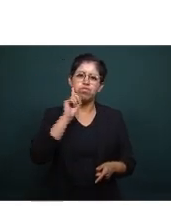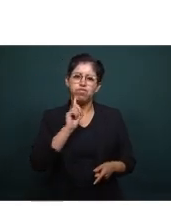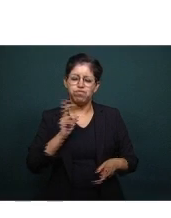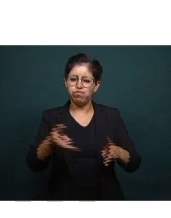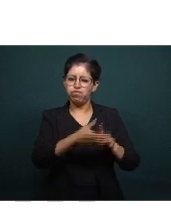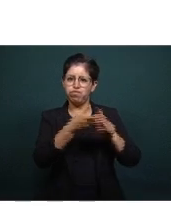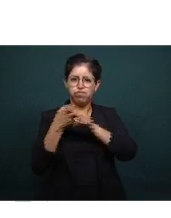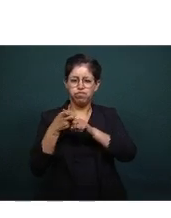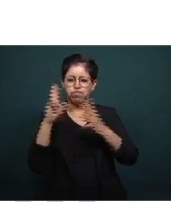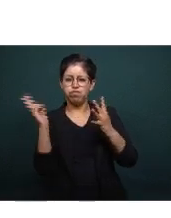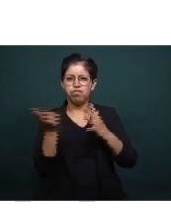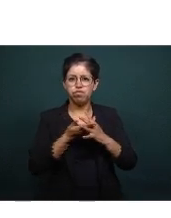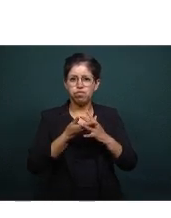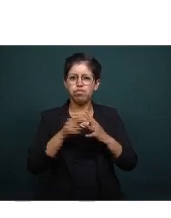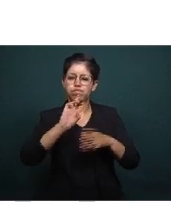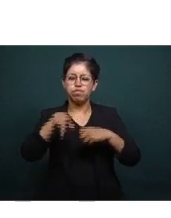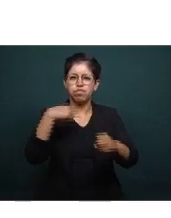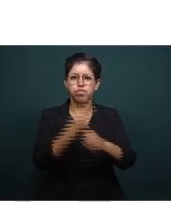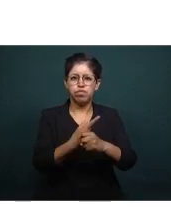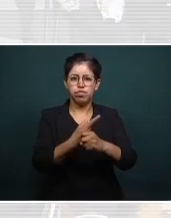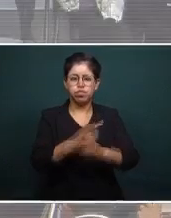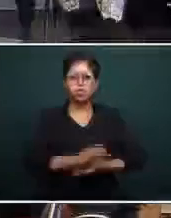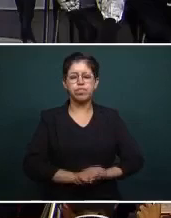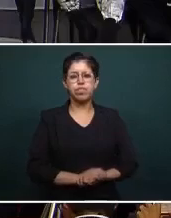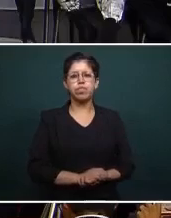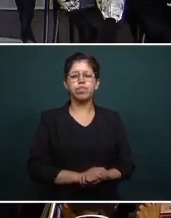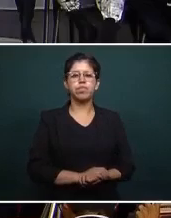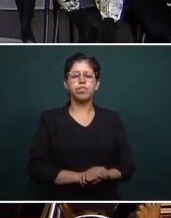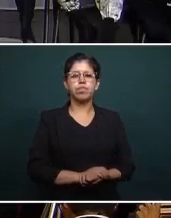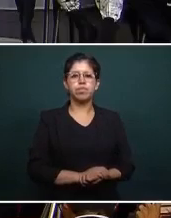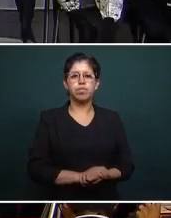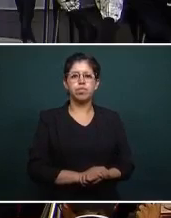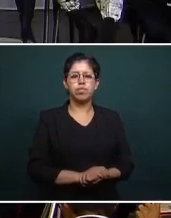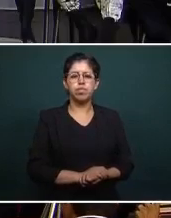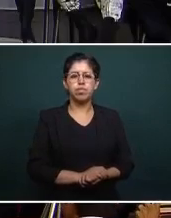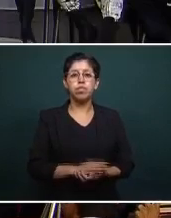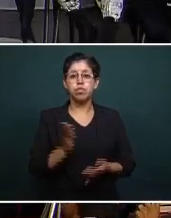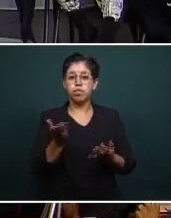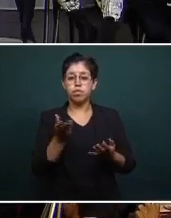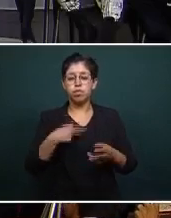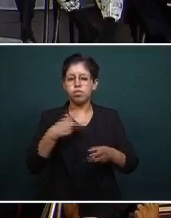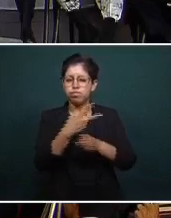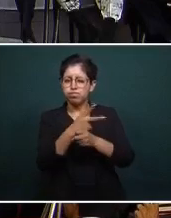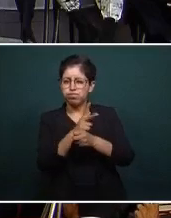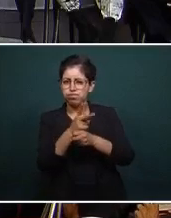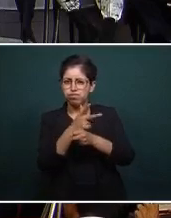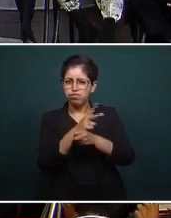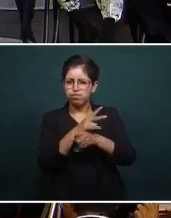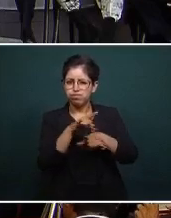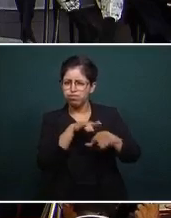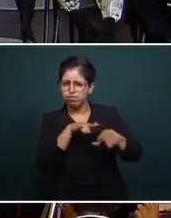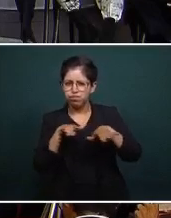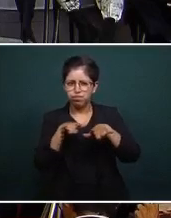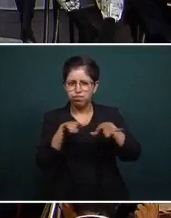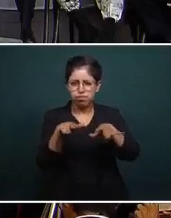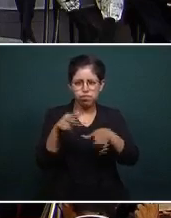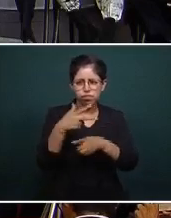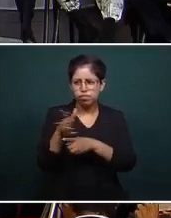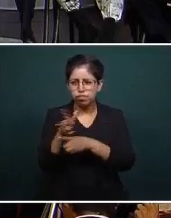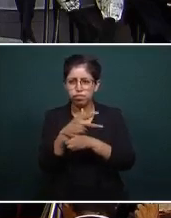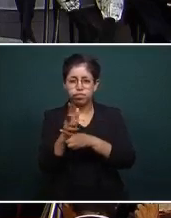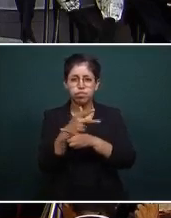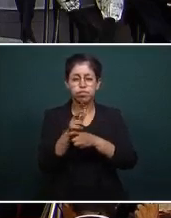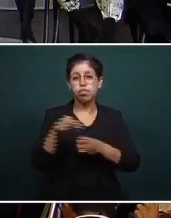secuestro, homicidio y violación. Se llevan a cabo operativos de inspección a través de centros de